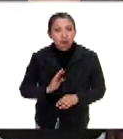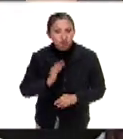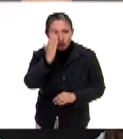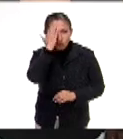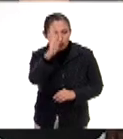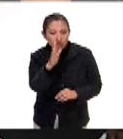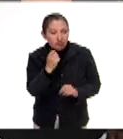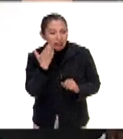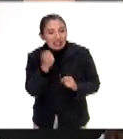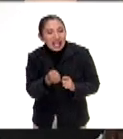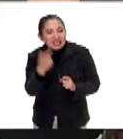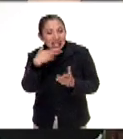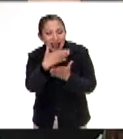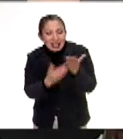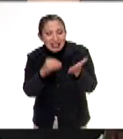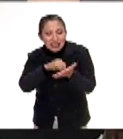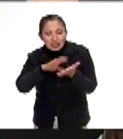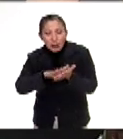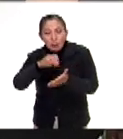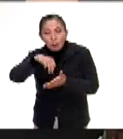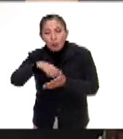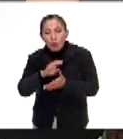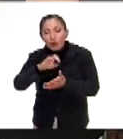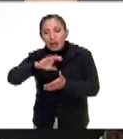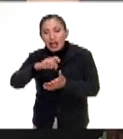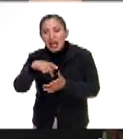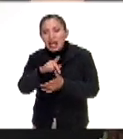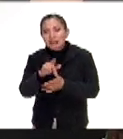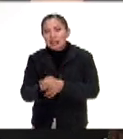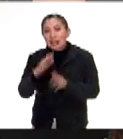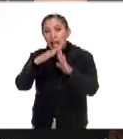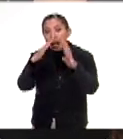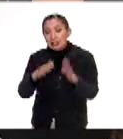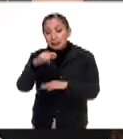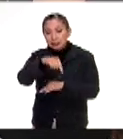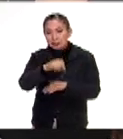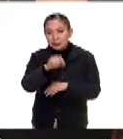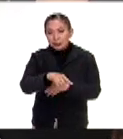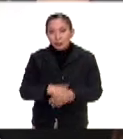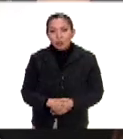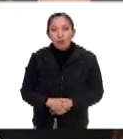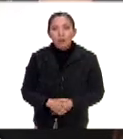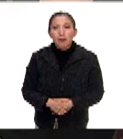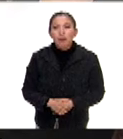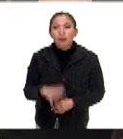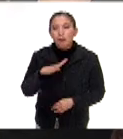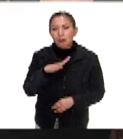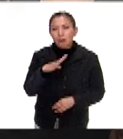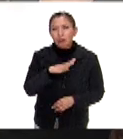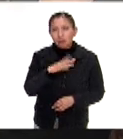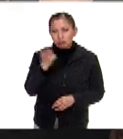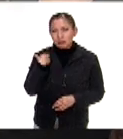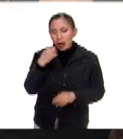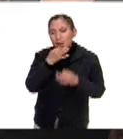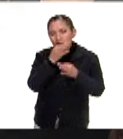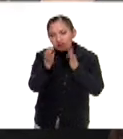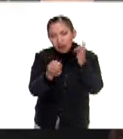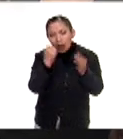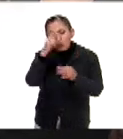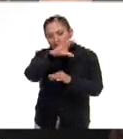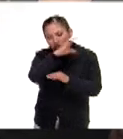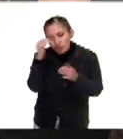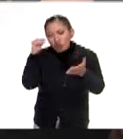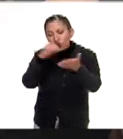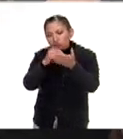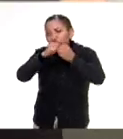conocía. No. Y además está el registro que hace Munkácsy de la casa, que le llamó muchísimo. Exactamente. La atención, ¿no? Sí, se han publicado algunas